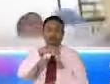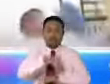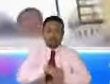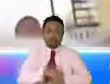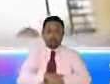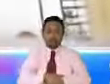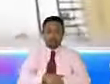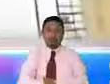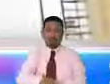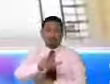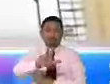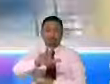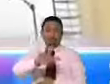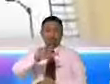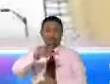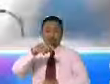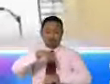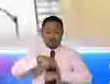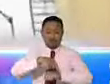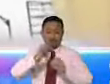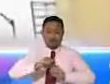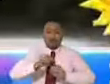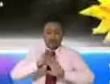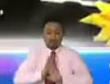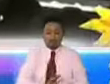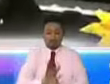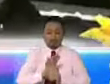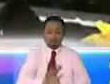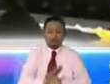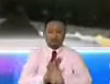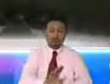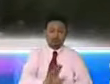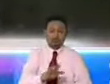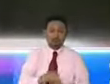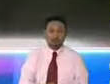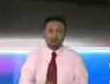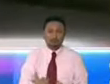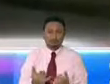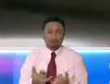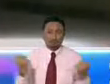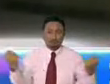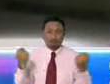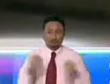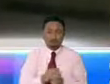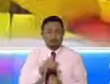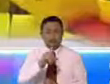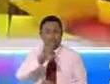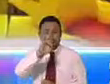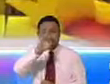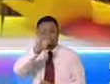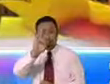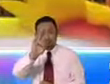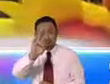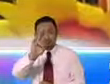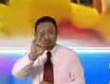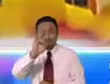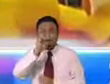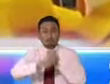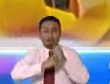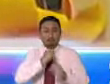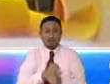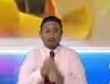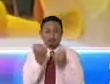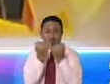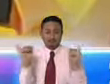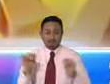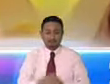tres horarios establecidos para el desfile cívico estudiantil, ahora celebrando 197 años de independencia